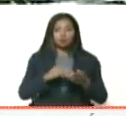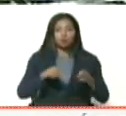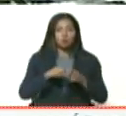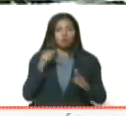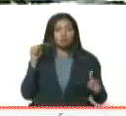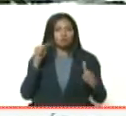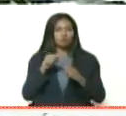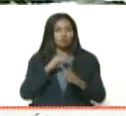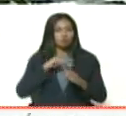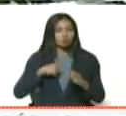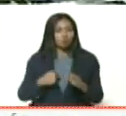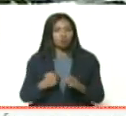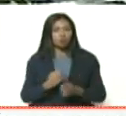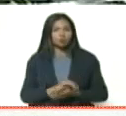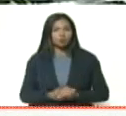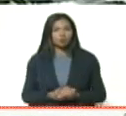meta